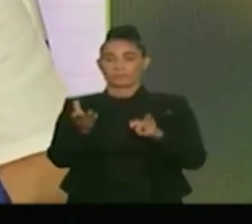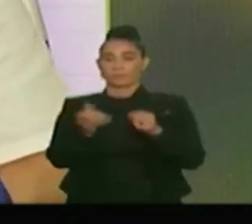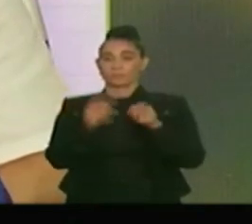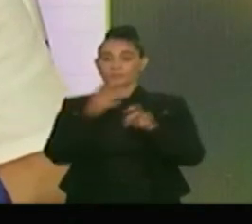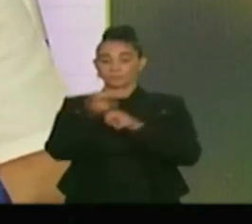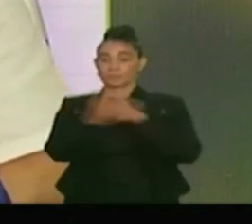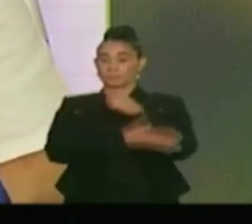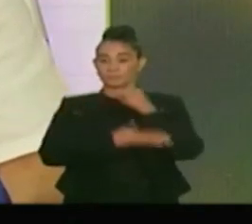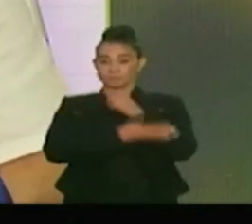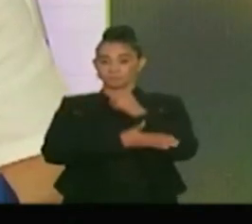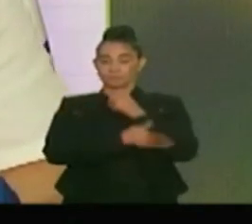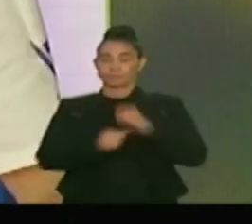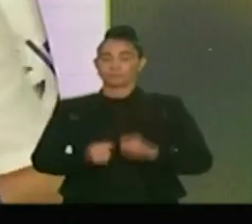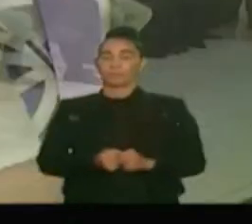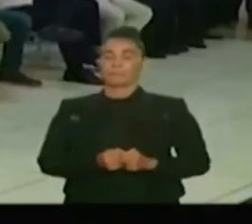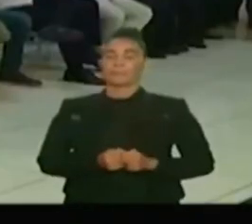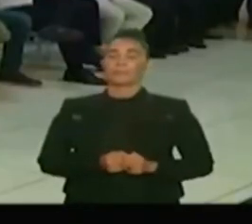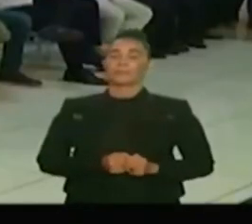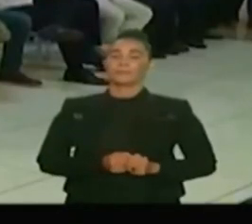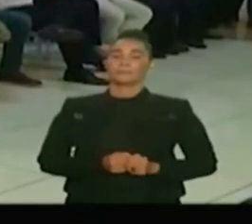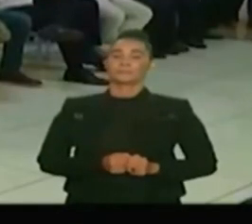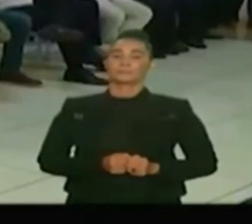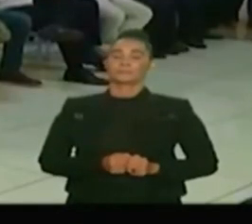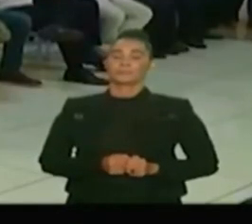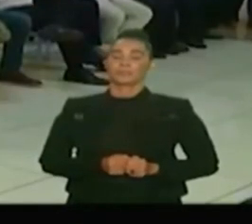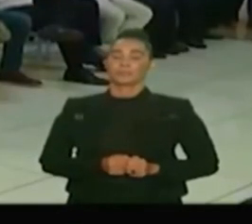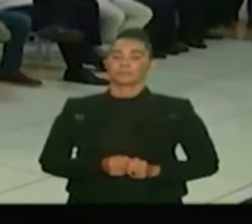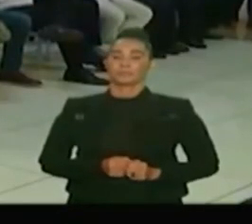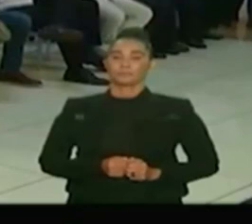Dominicana. Y